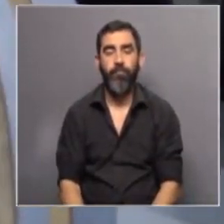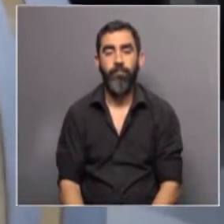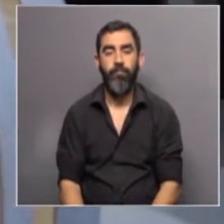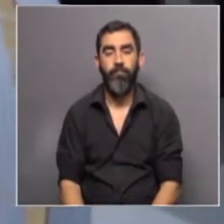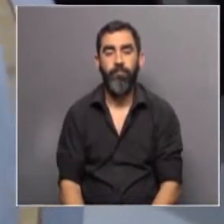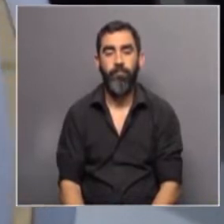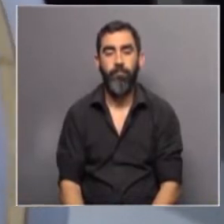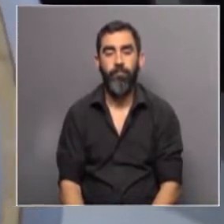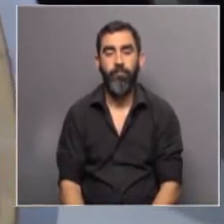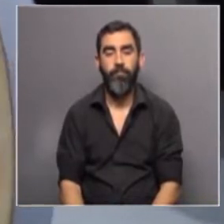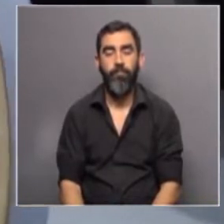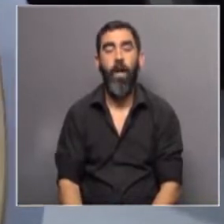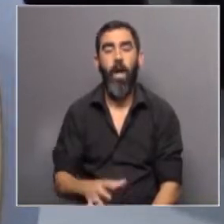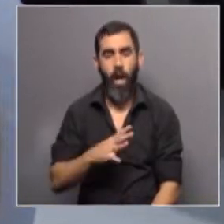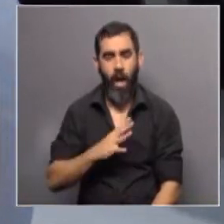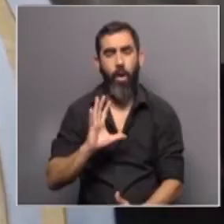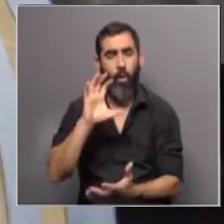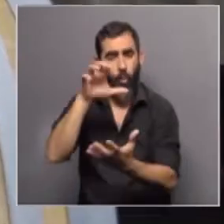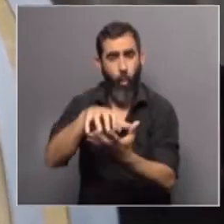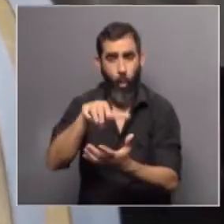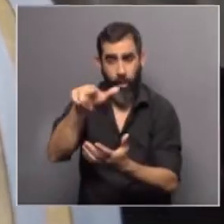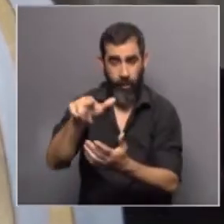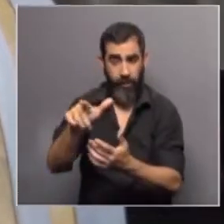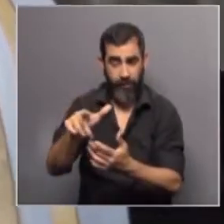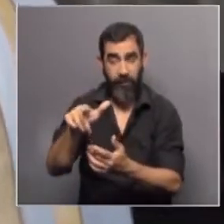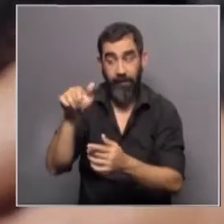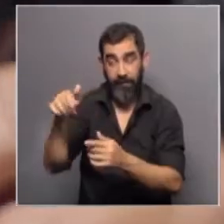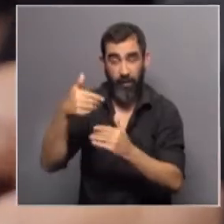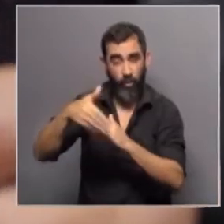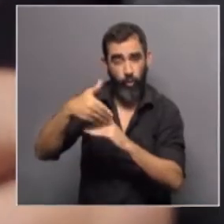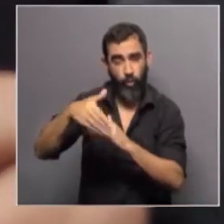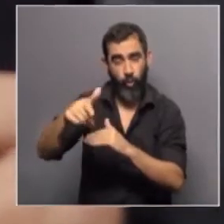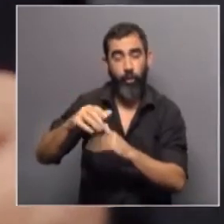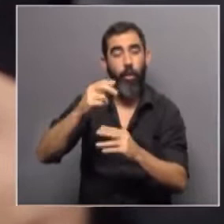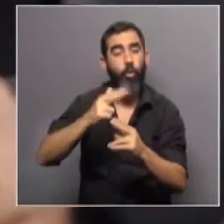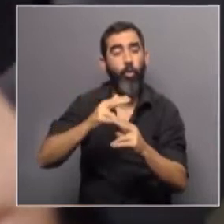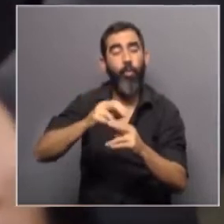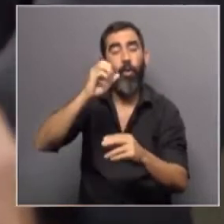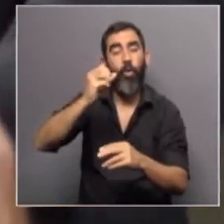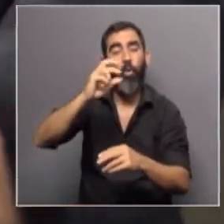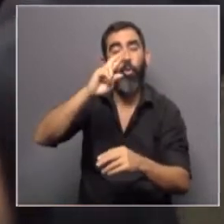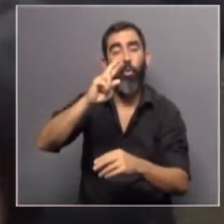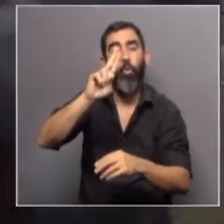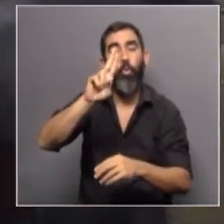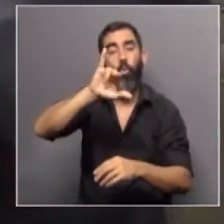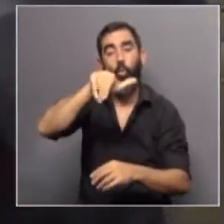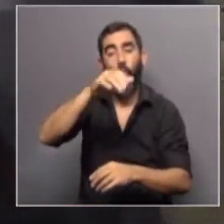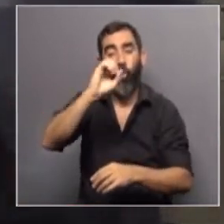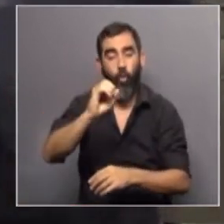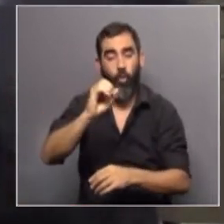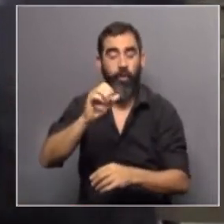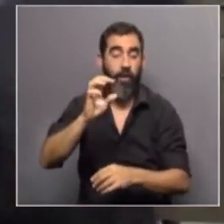Nosotros recibimos de Bodegas Traversa y Vinolfi esto que es orujos de uvas Tanat y otras